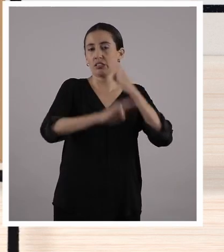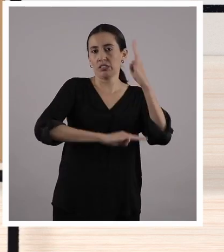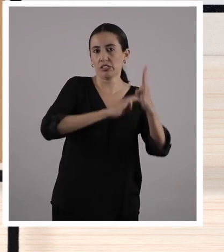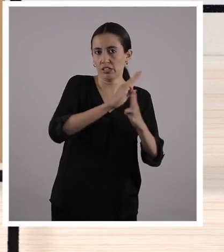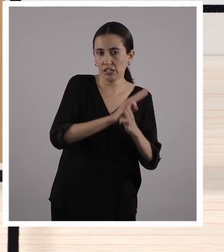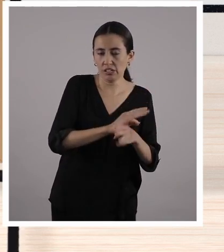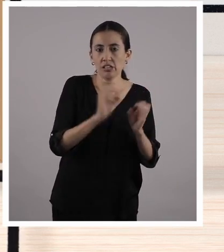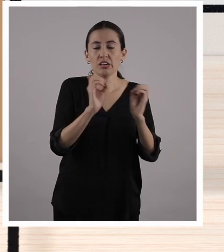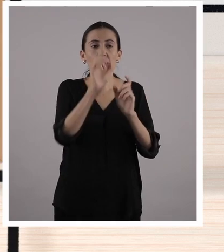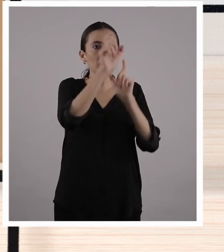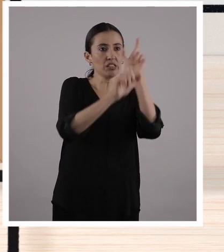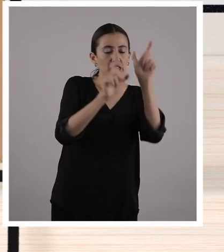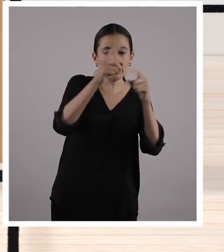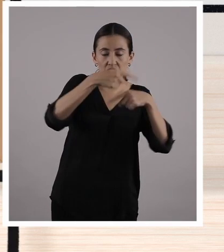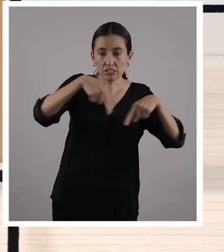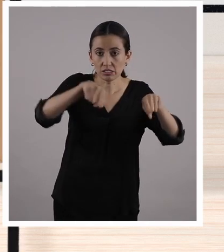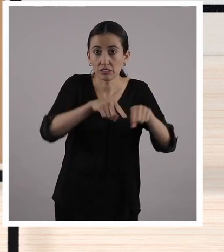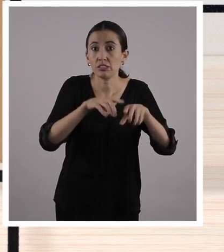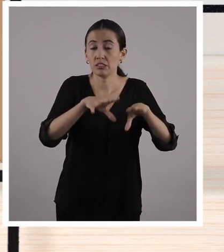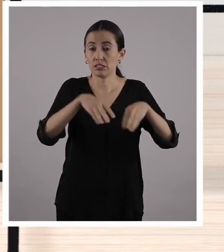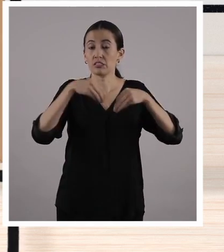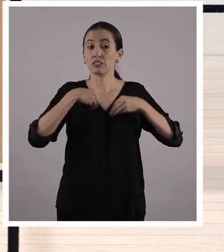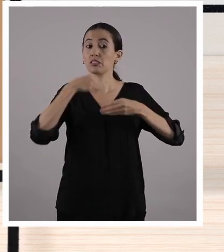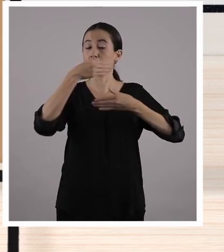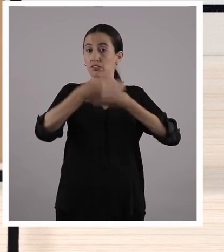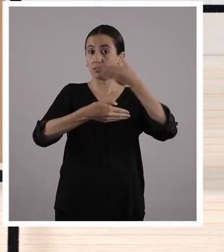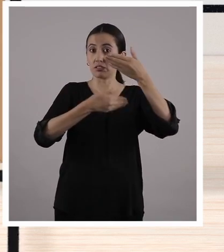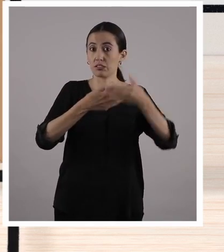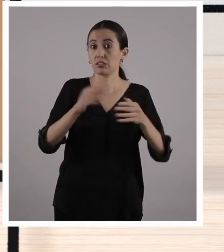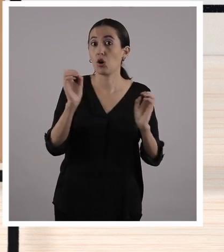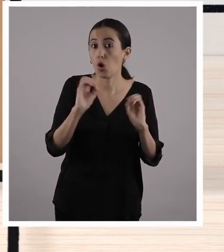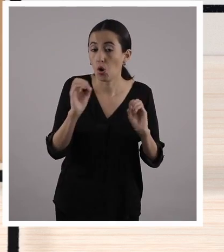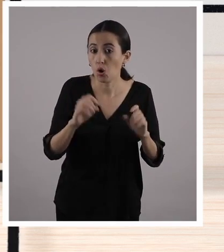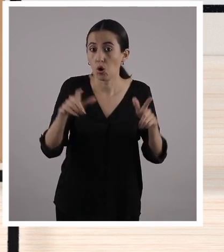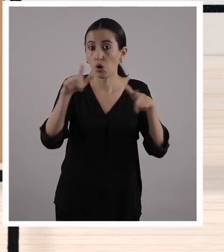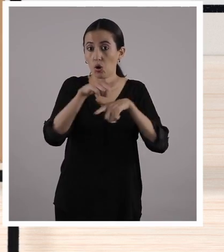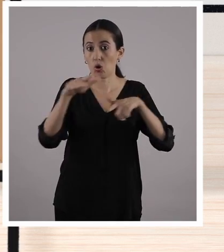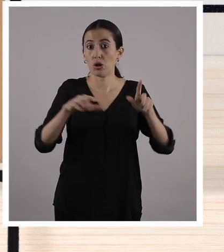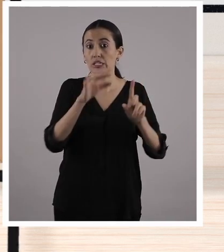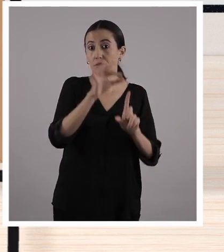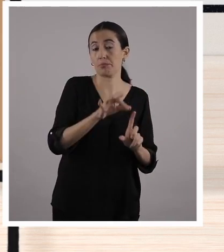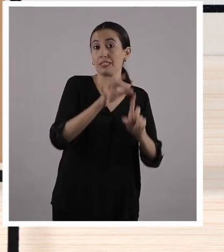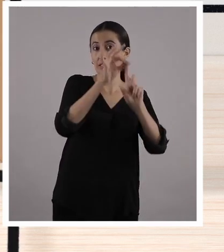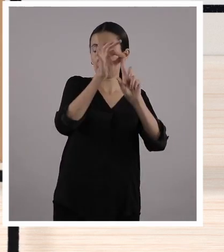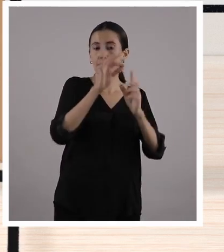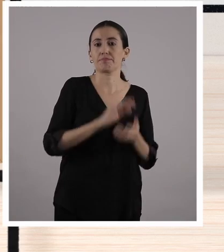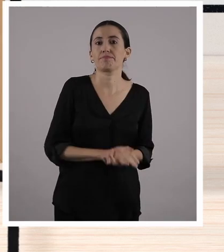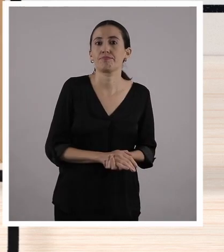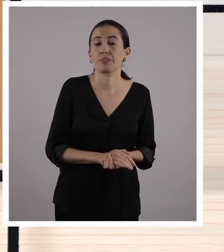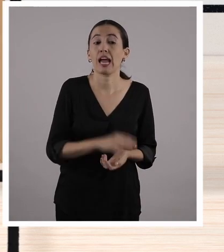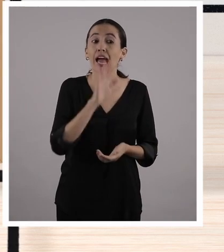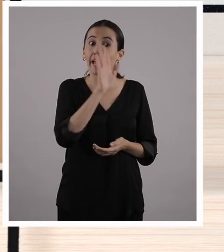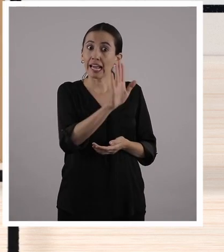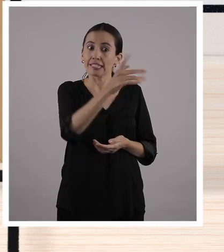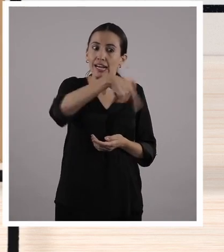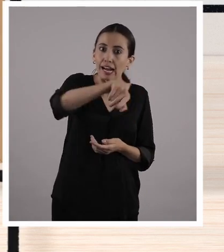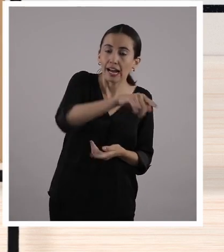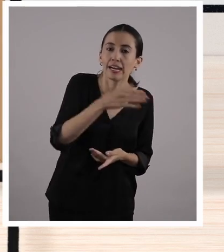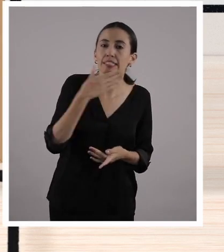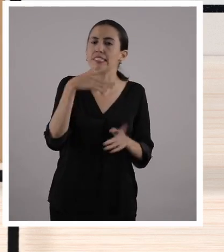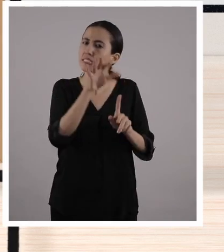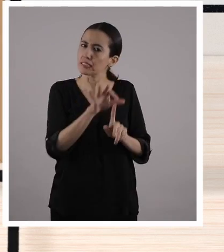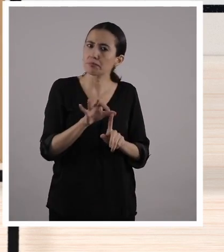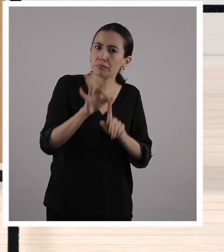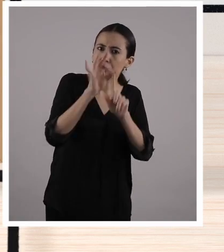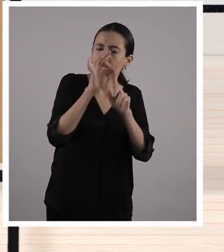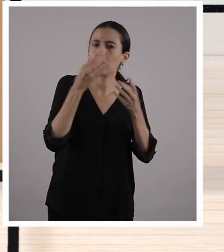de las personas o de los objetos o los seres que habitan en un contexto o un lugar en particular. Así que esa